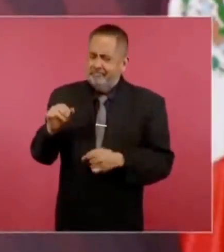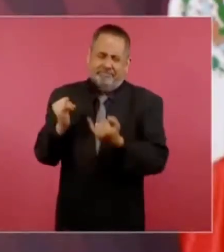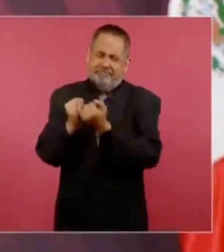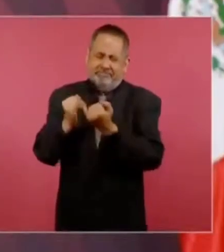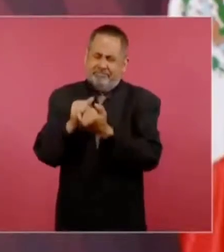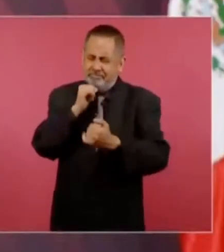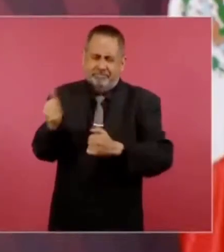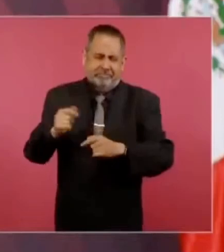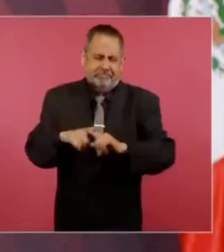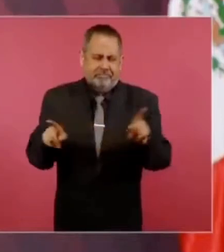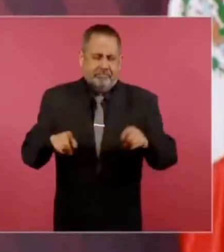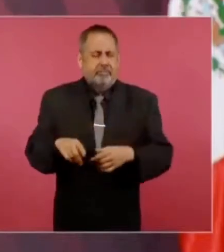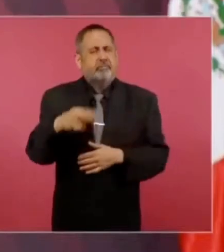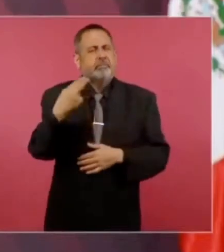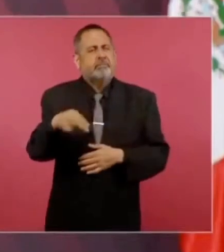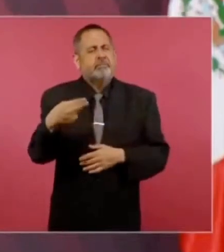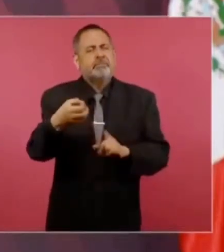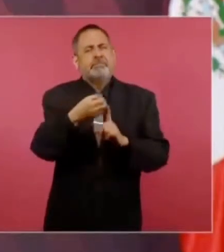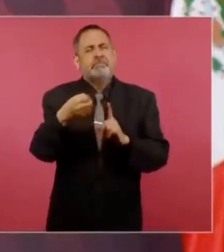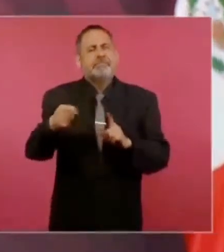voy a repetir su